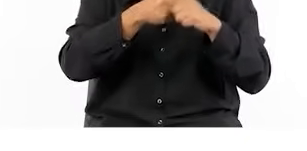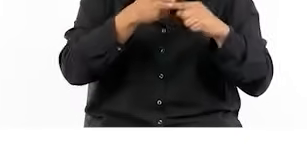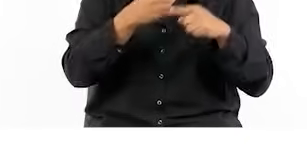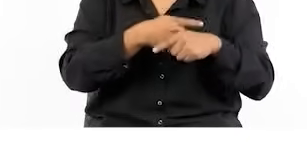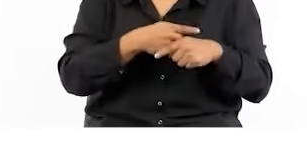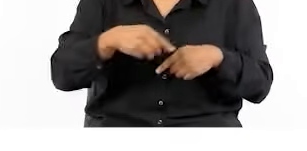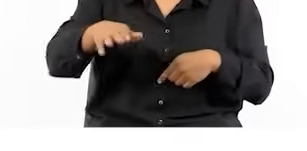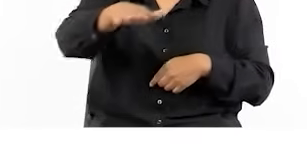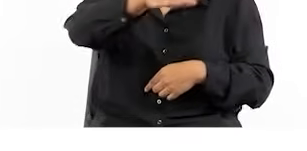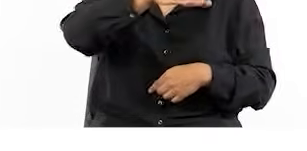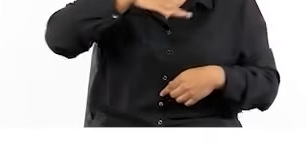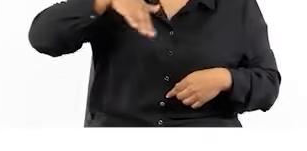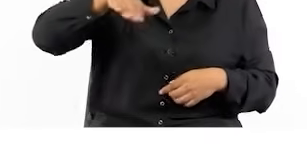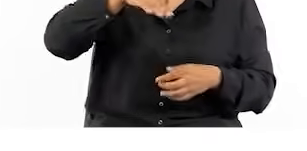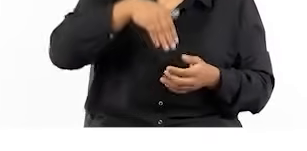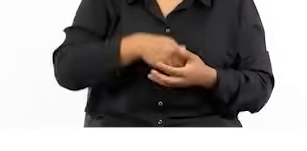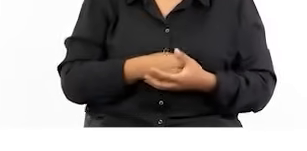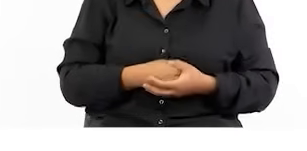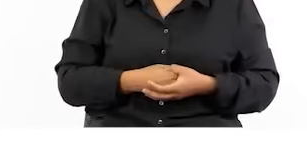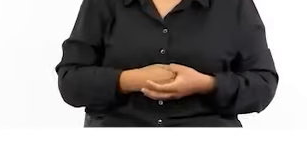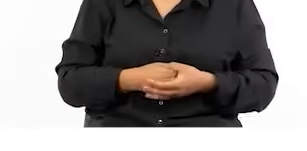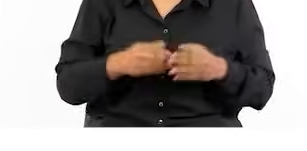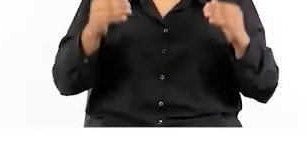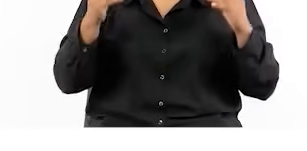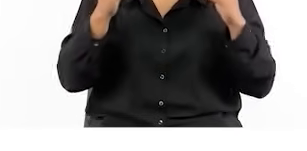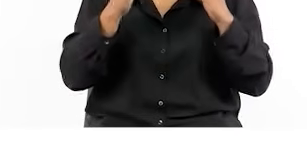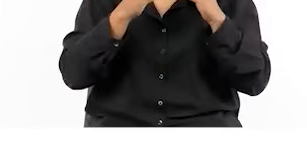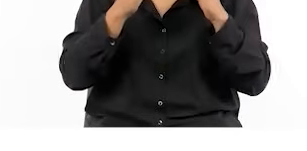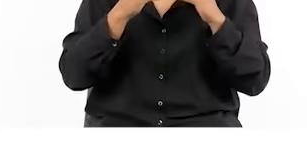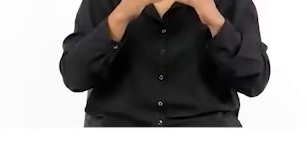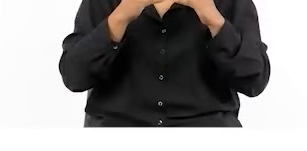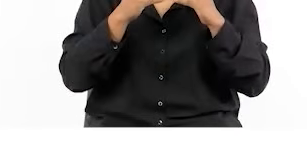de los continentes. Estos están modificando la superficie.